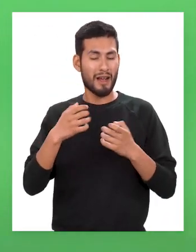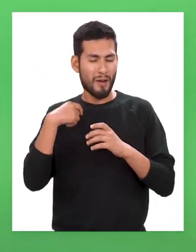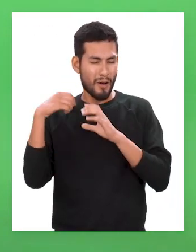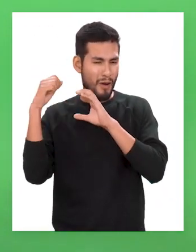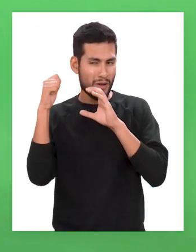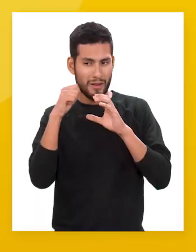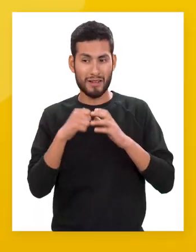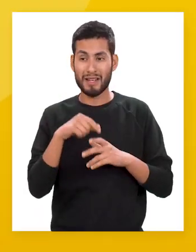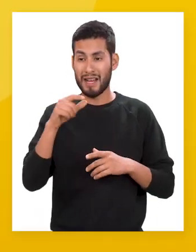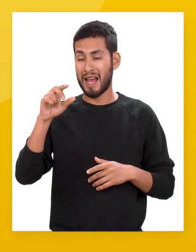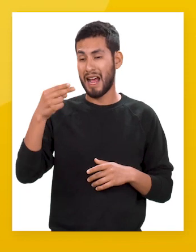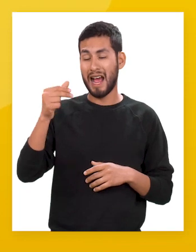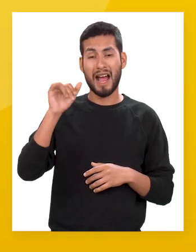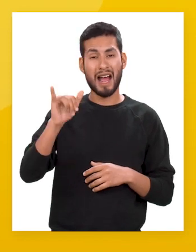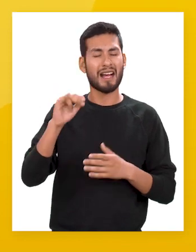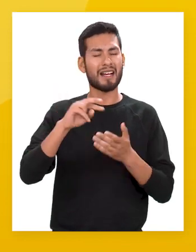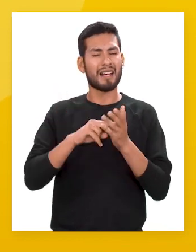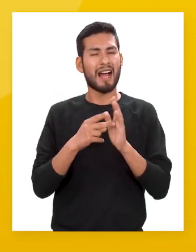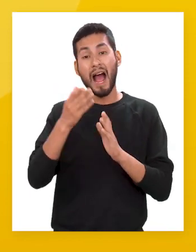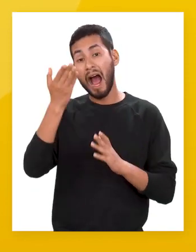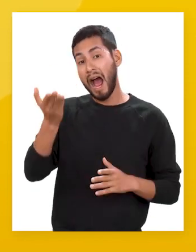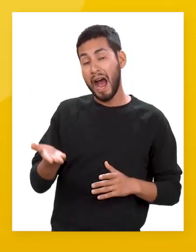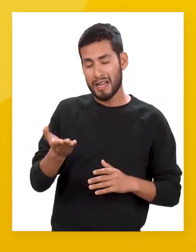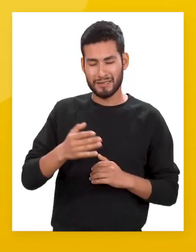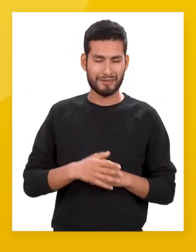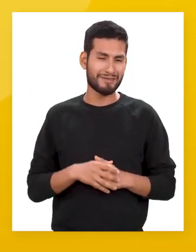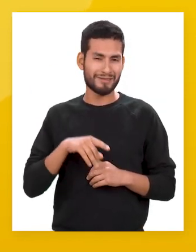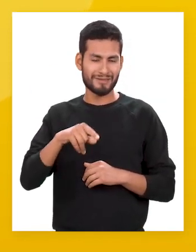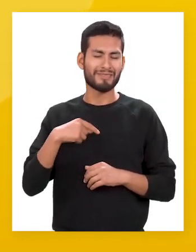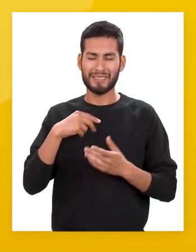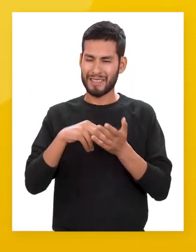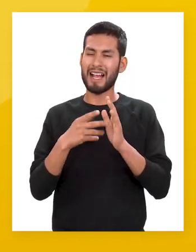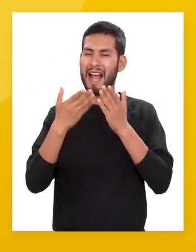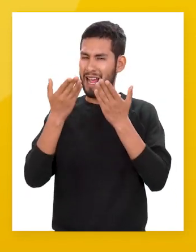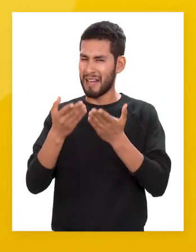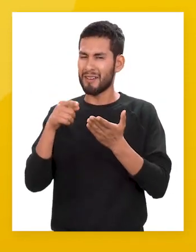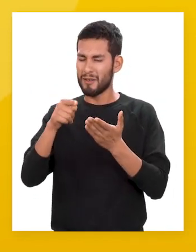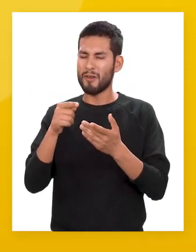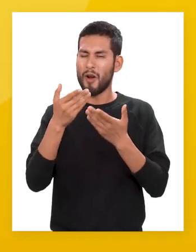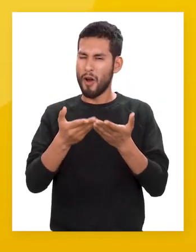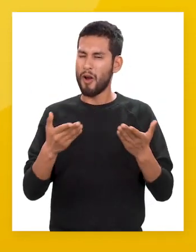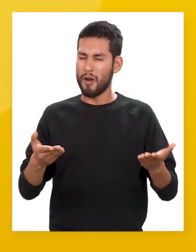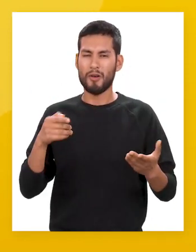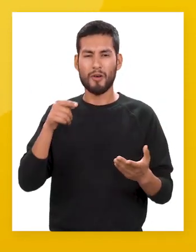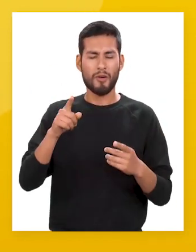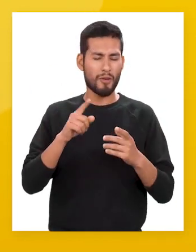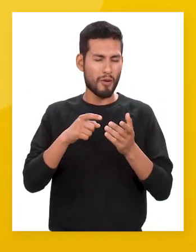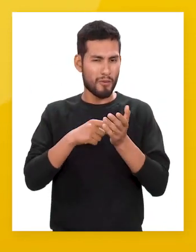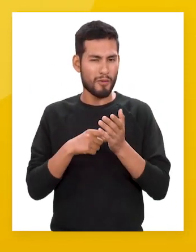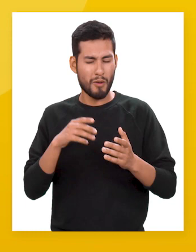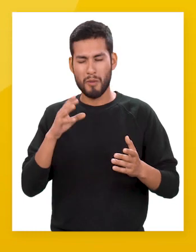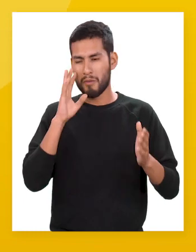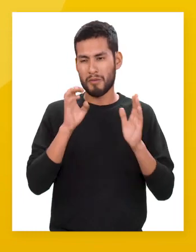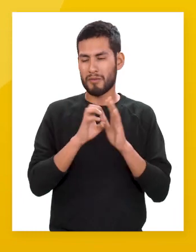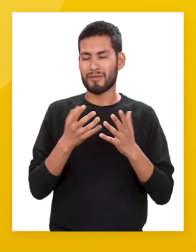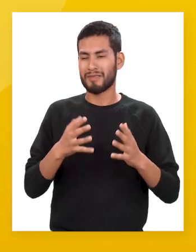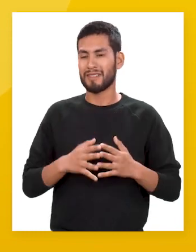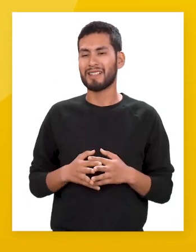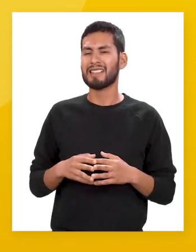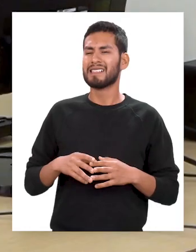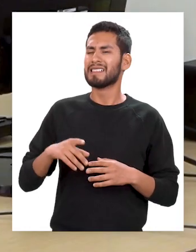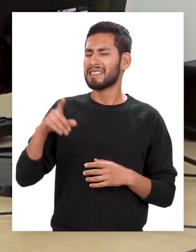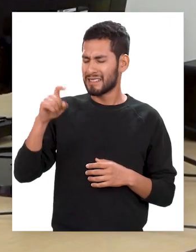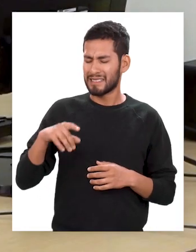gustaría manejar. Este I proviene del verbo haber. Es empleado para expresar la existencia de una cosa o una obligación,